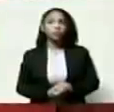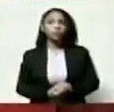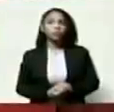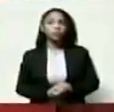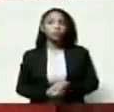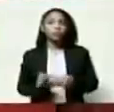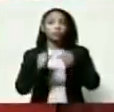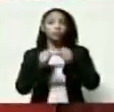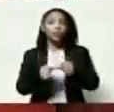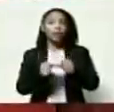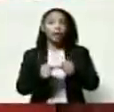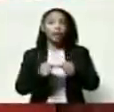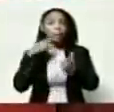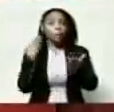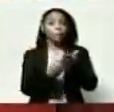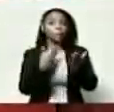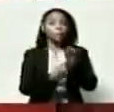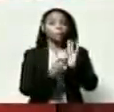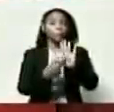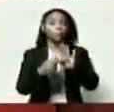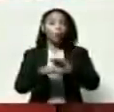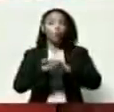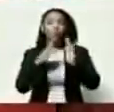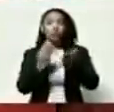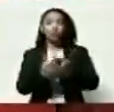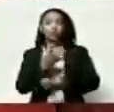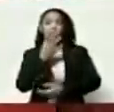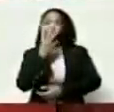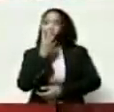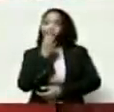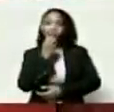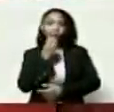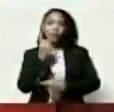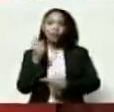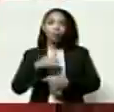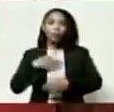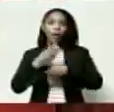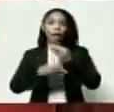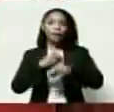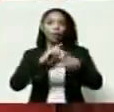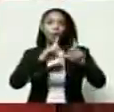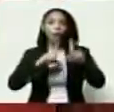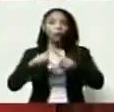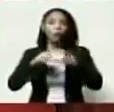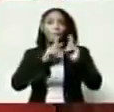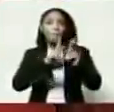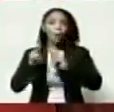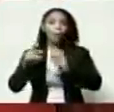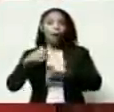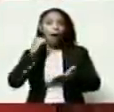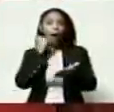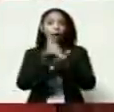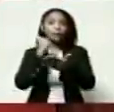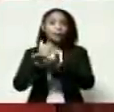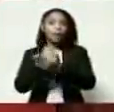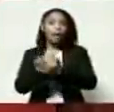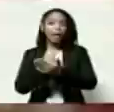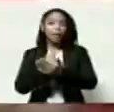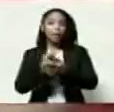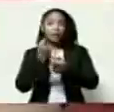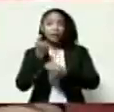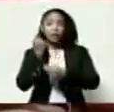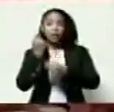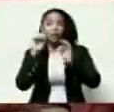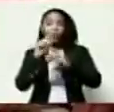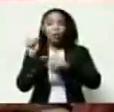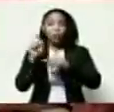Quedaron en evidencia ante el mundo, ¿eh? Qué tristeza que se puede hacer desde un laboratorio planes para asesinar, bueno, sin ningún... Es una